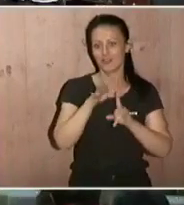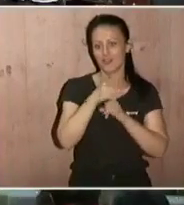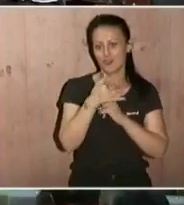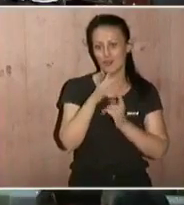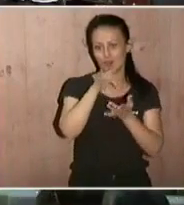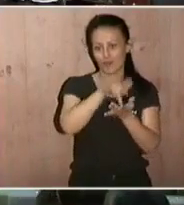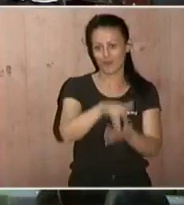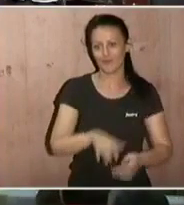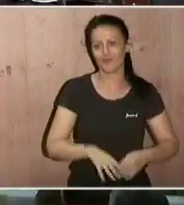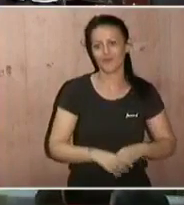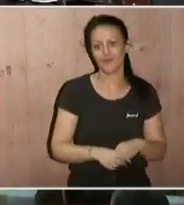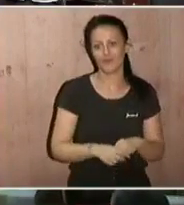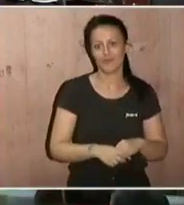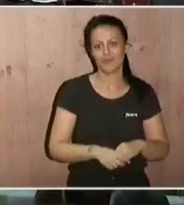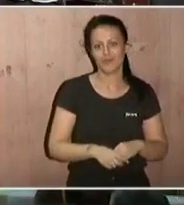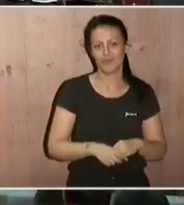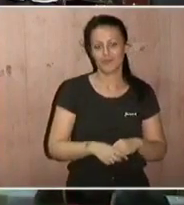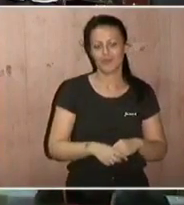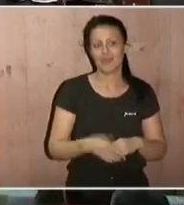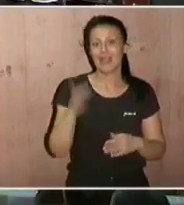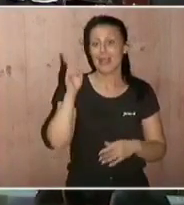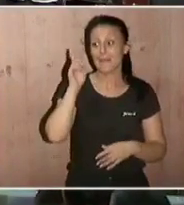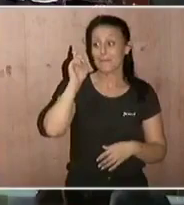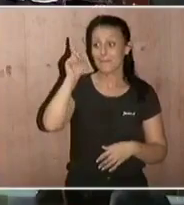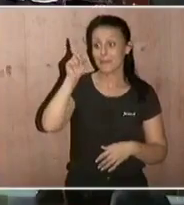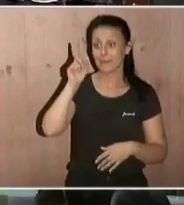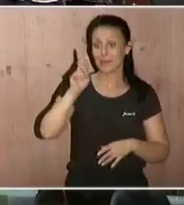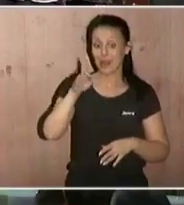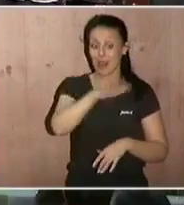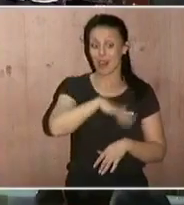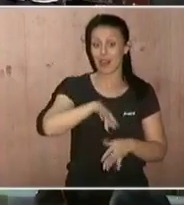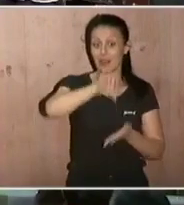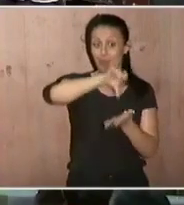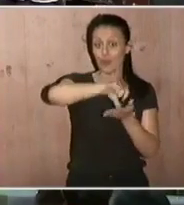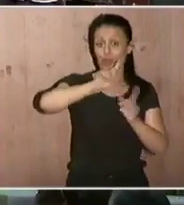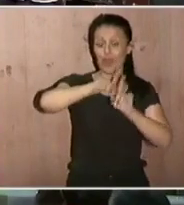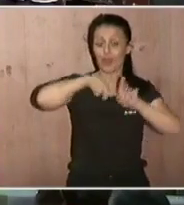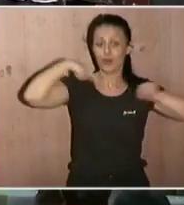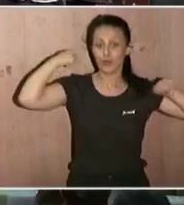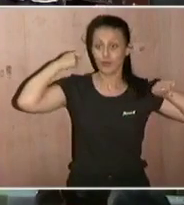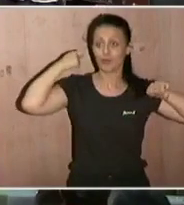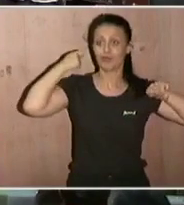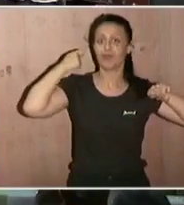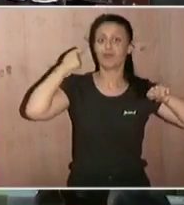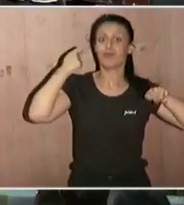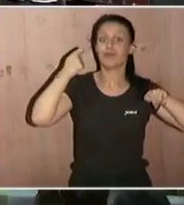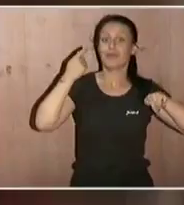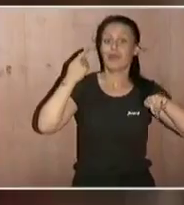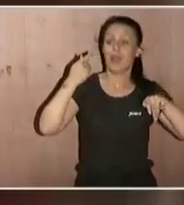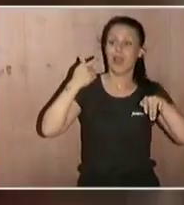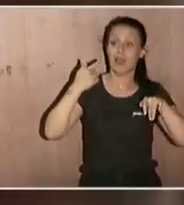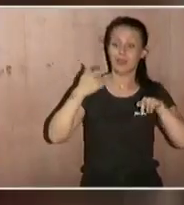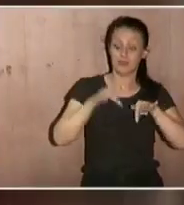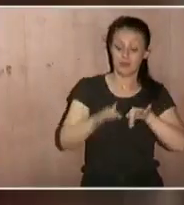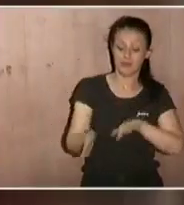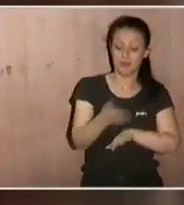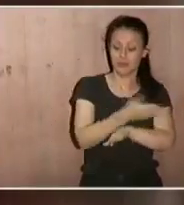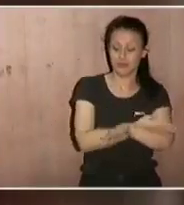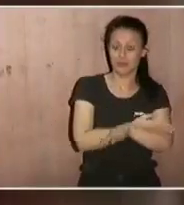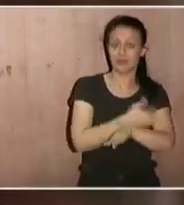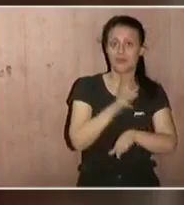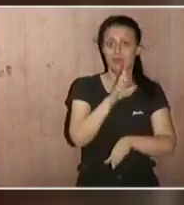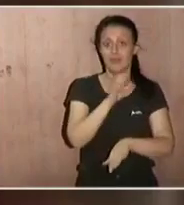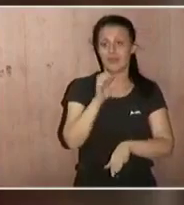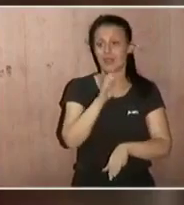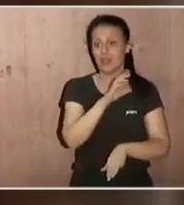El magisterio cotidiano en la Universidad Zaragozana, tras su etapa predoctoral en Bolonia y un breve paréntesis en la de Lérida,